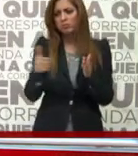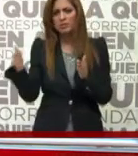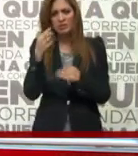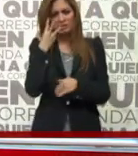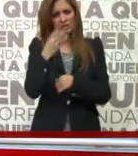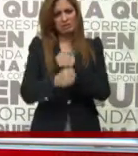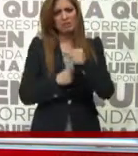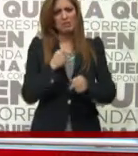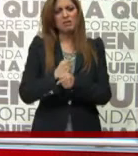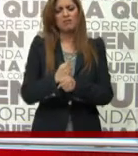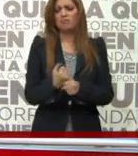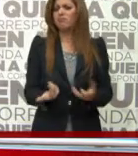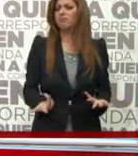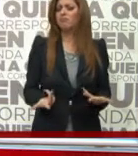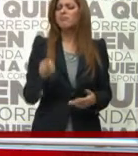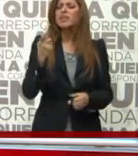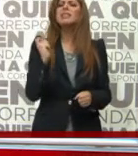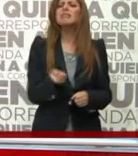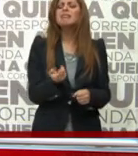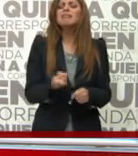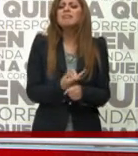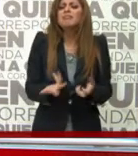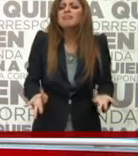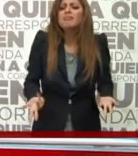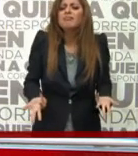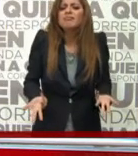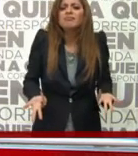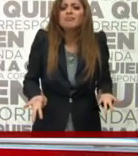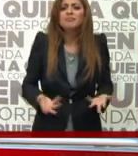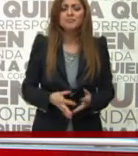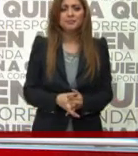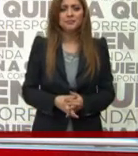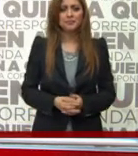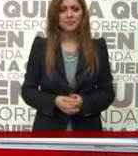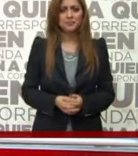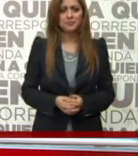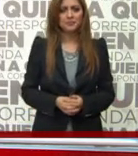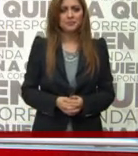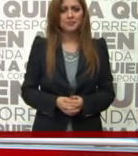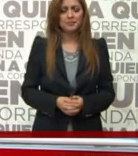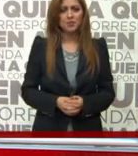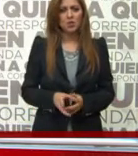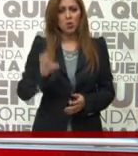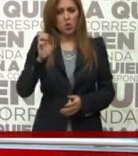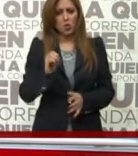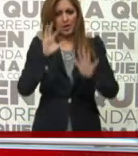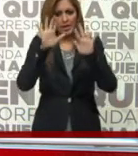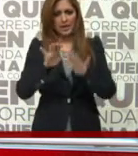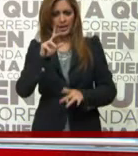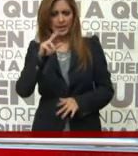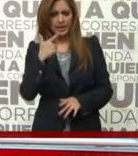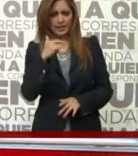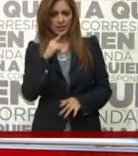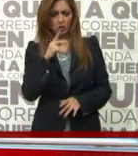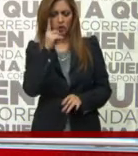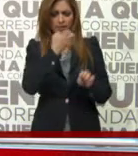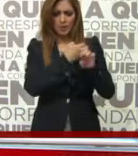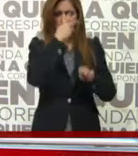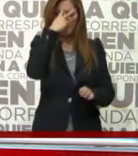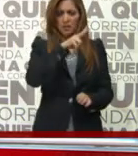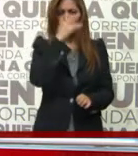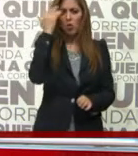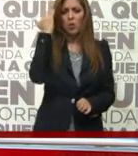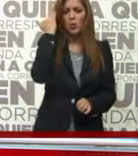3 años, algo ya pasó ahí. Algo ya pasó. O el registro público en el Estado de México está tan